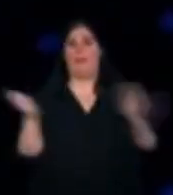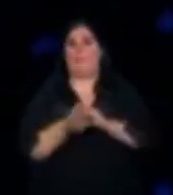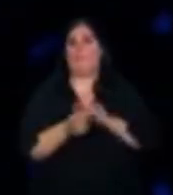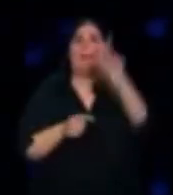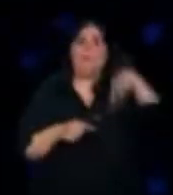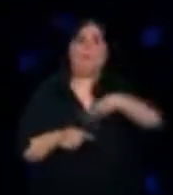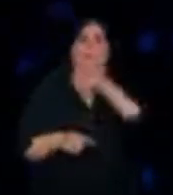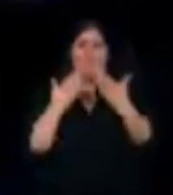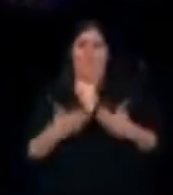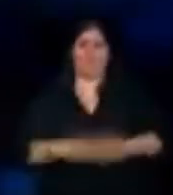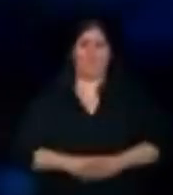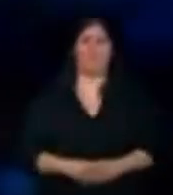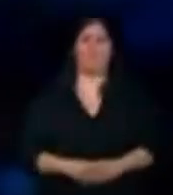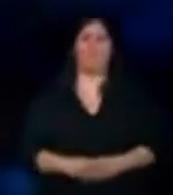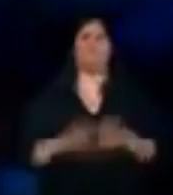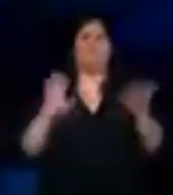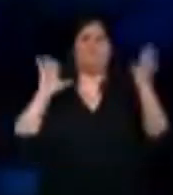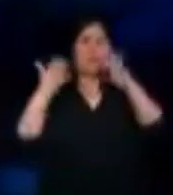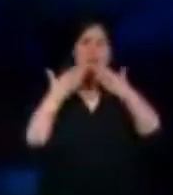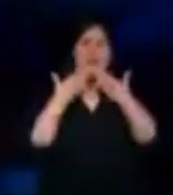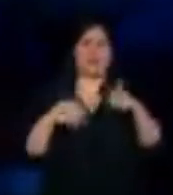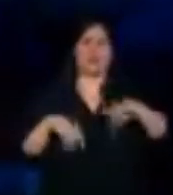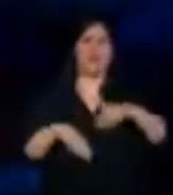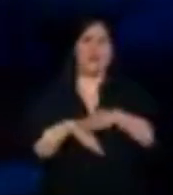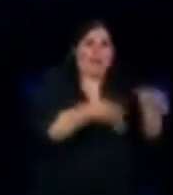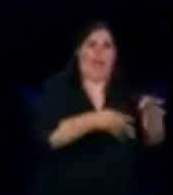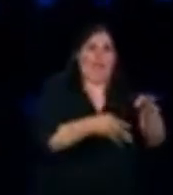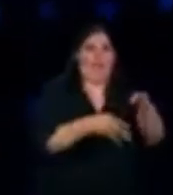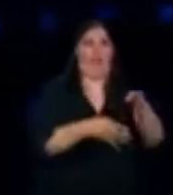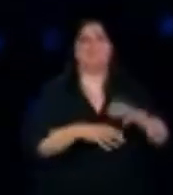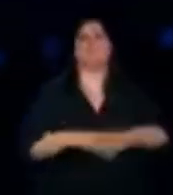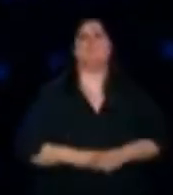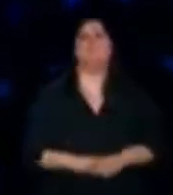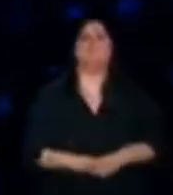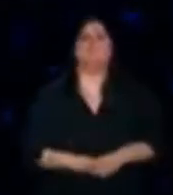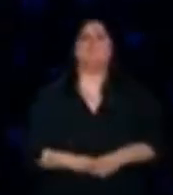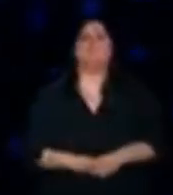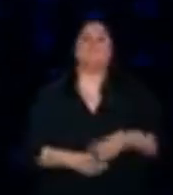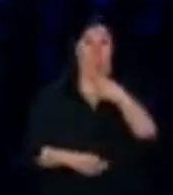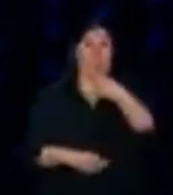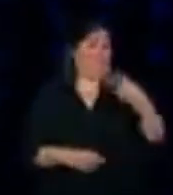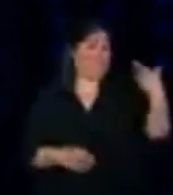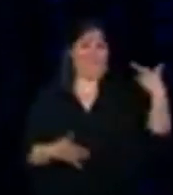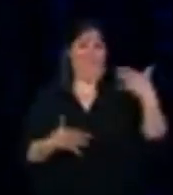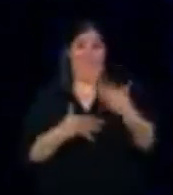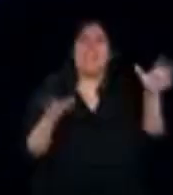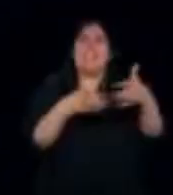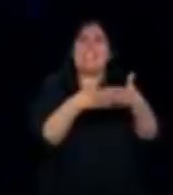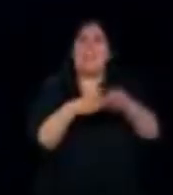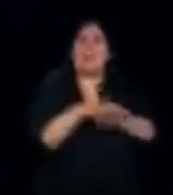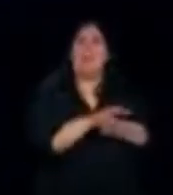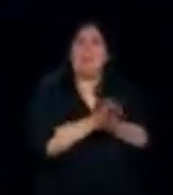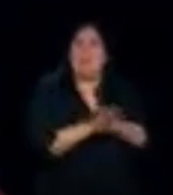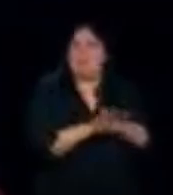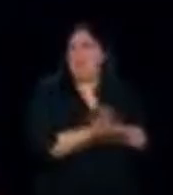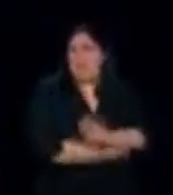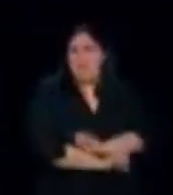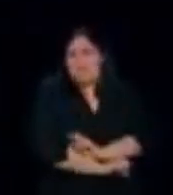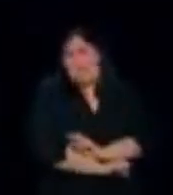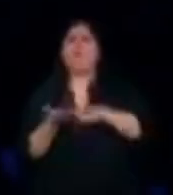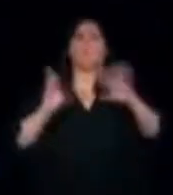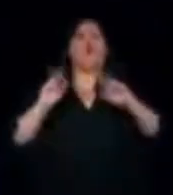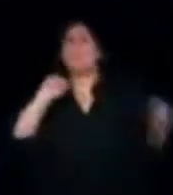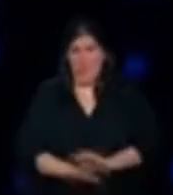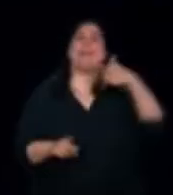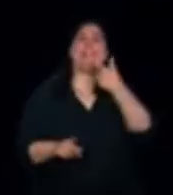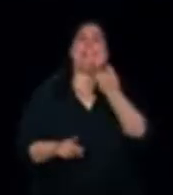tener un país normal tiene la palabra ahora Patricia estas dos semanas hemos visto los yates de inzaurralde